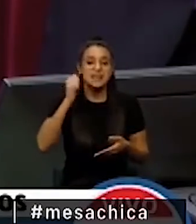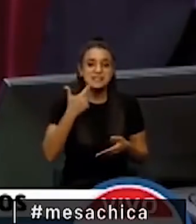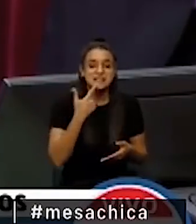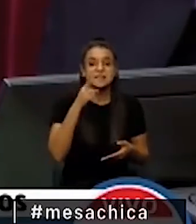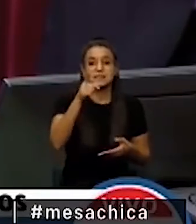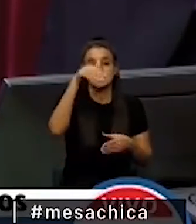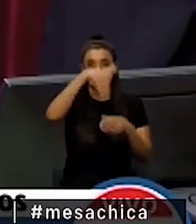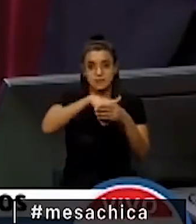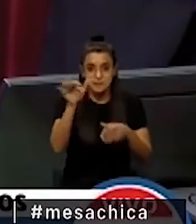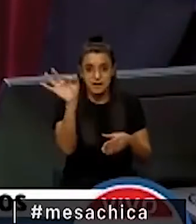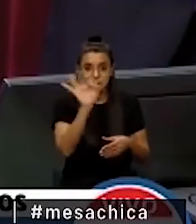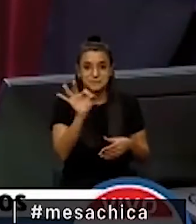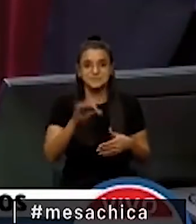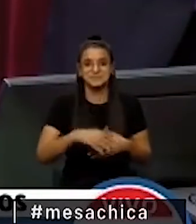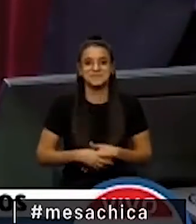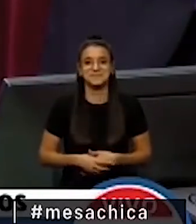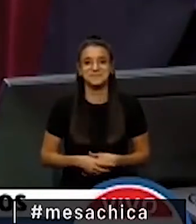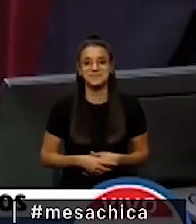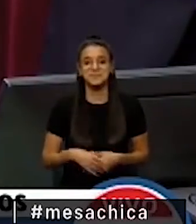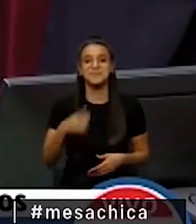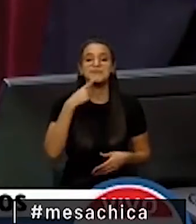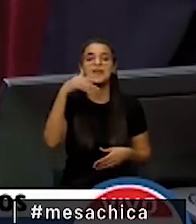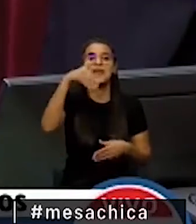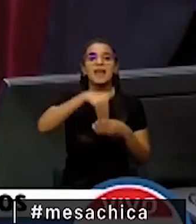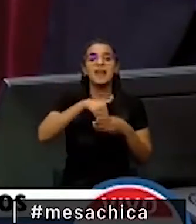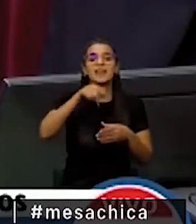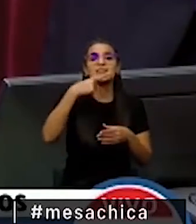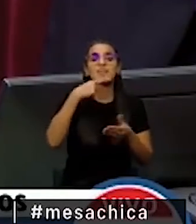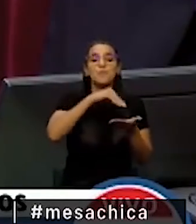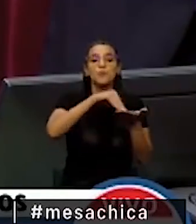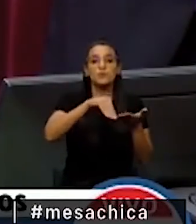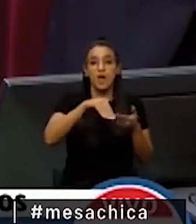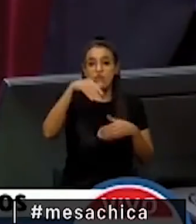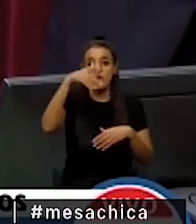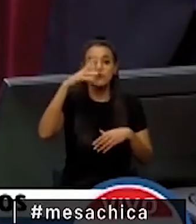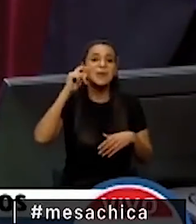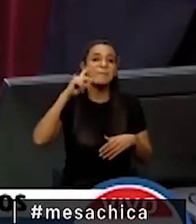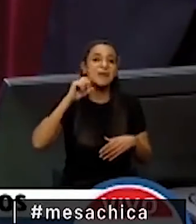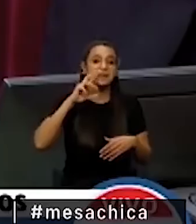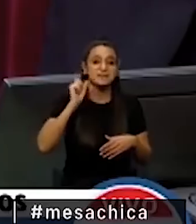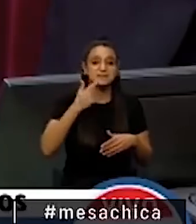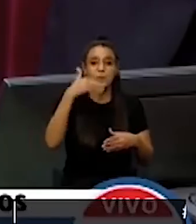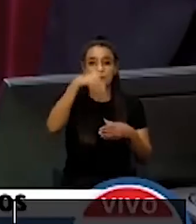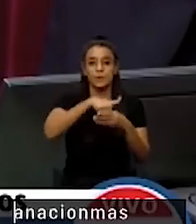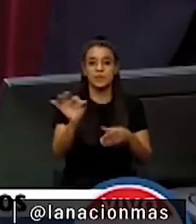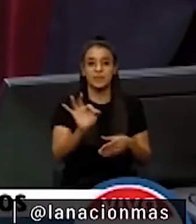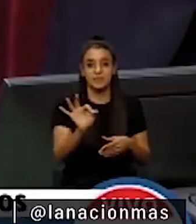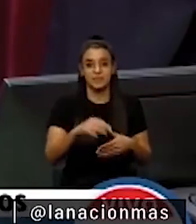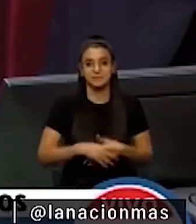es abstención. Diputado Ketlas, es abstención.